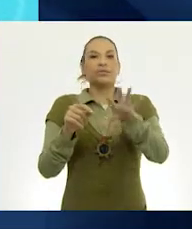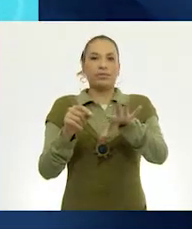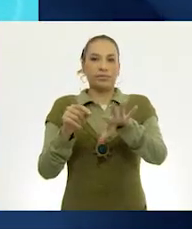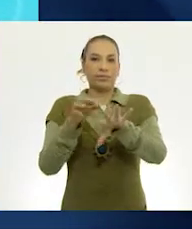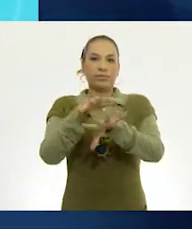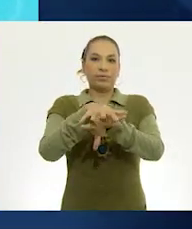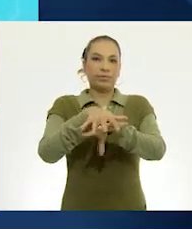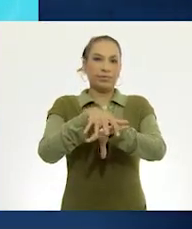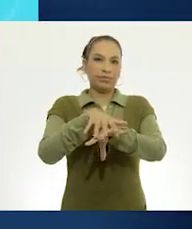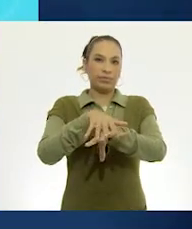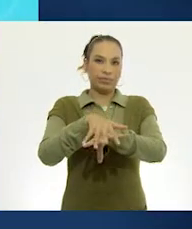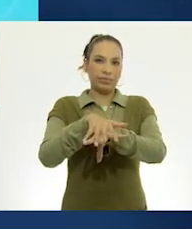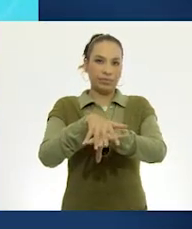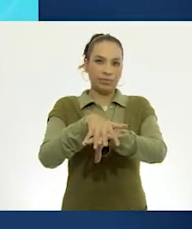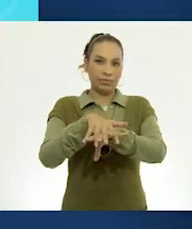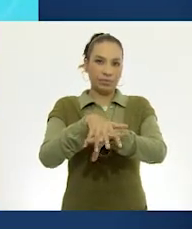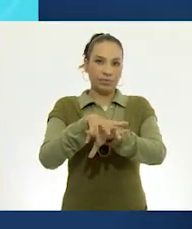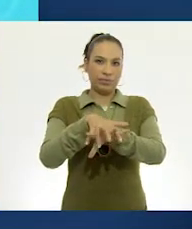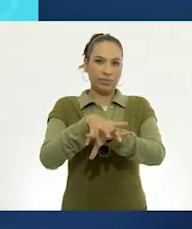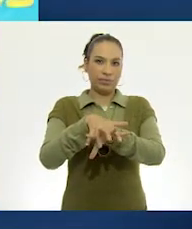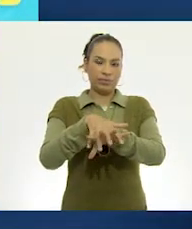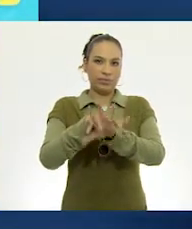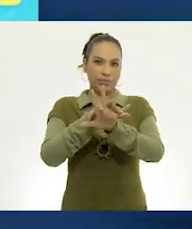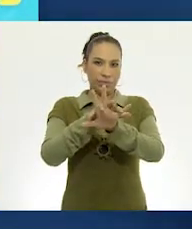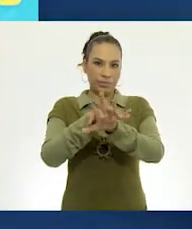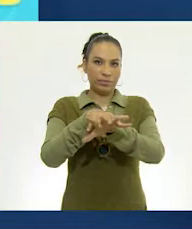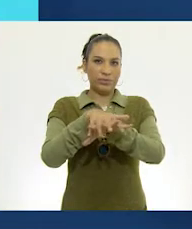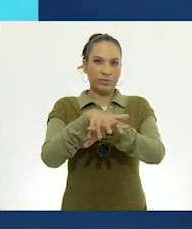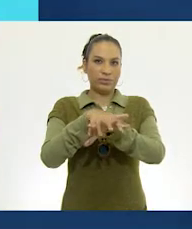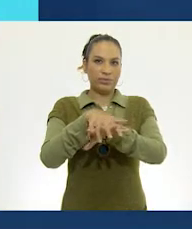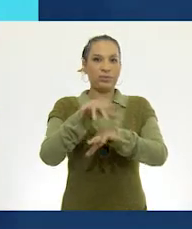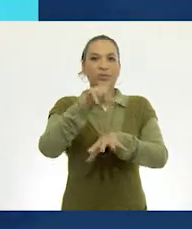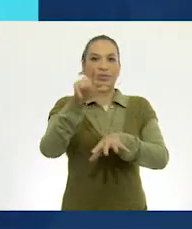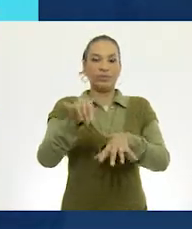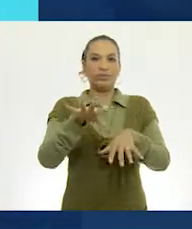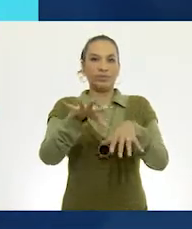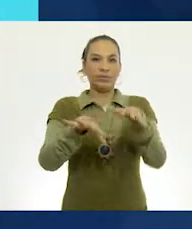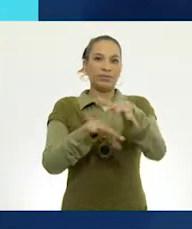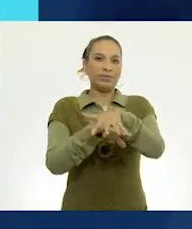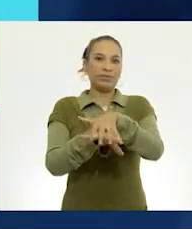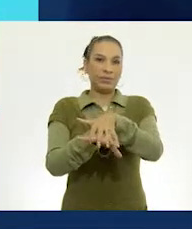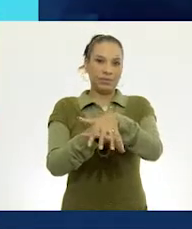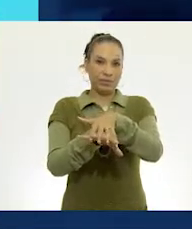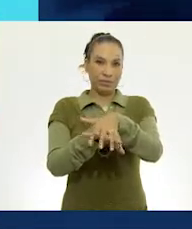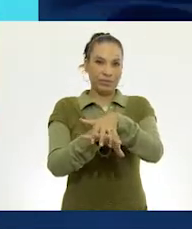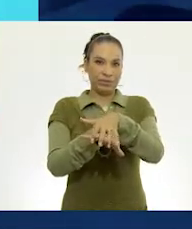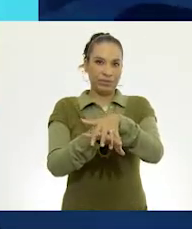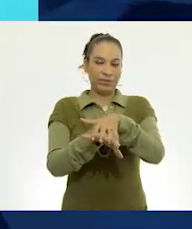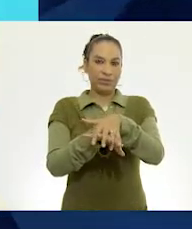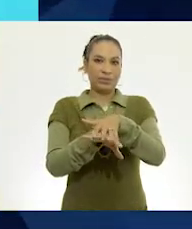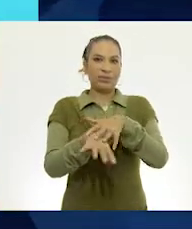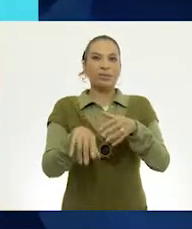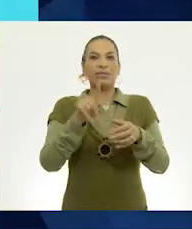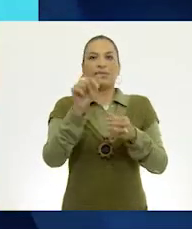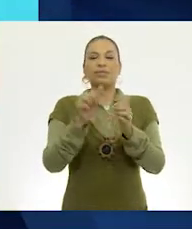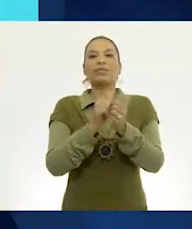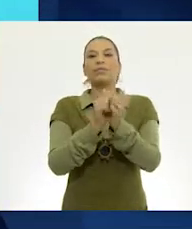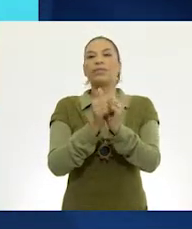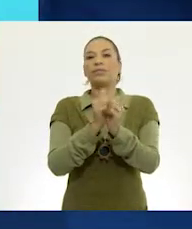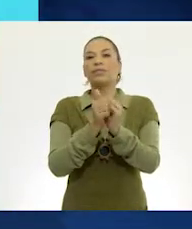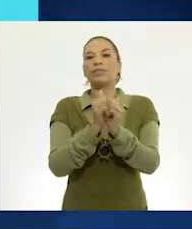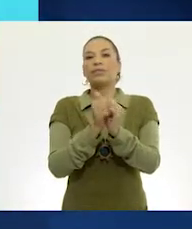de una de tus manos contra el dorso de la otra, entrelazando los dedos. Repite lo mismo con la otra mano. Frota los